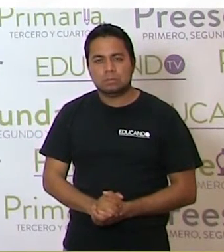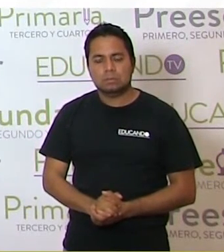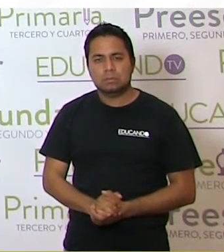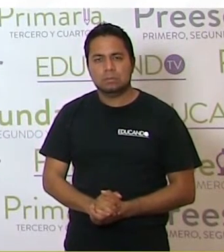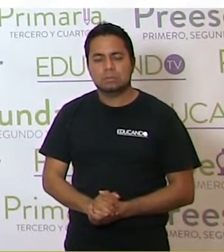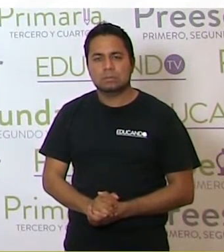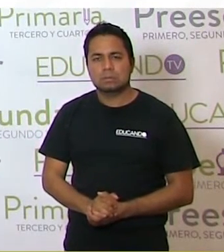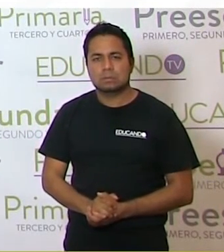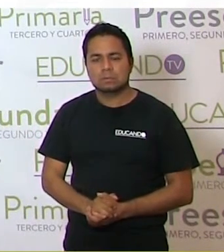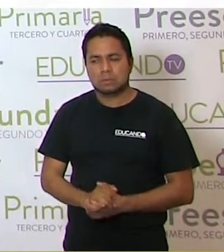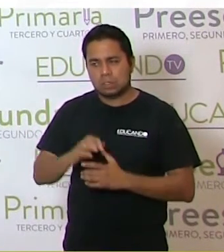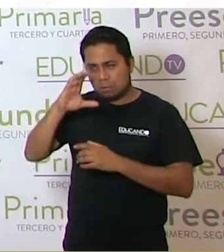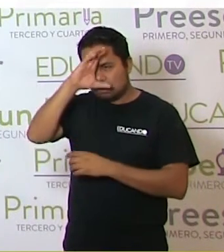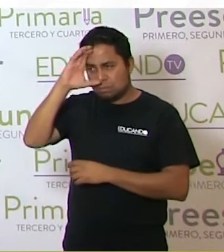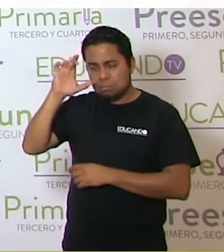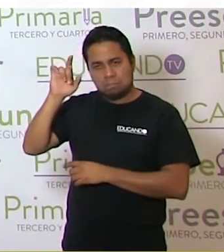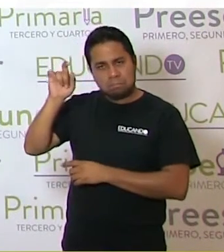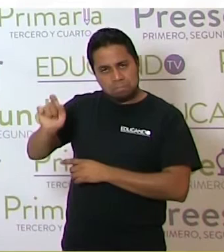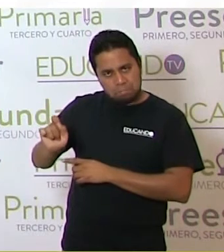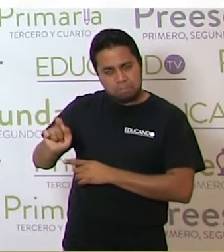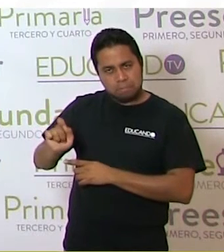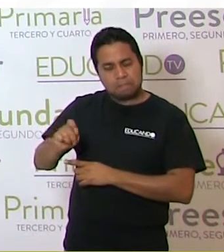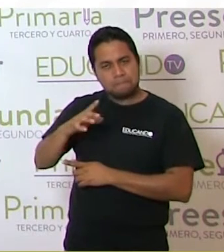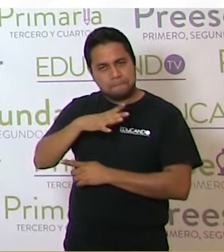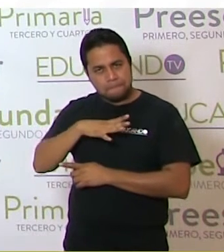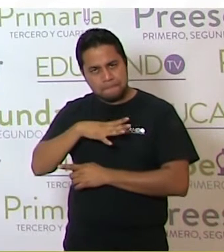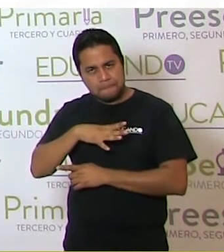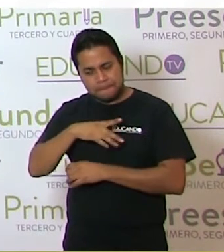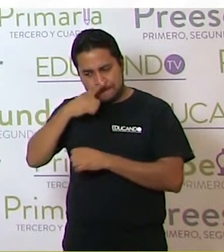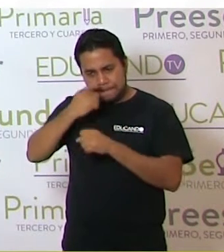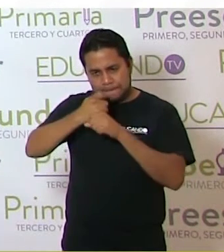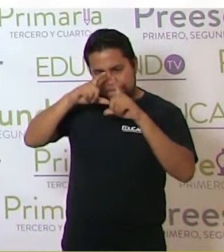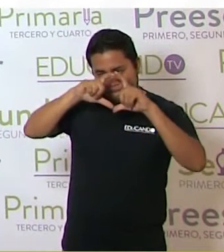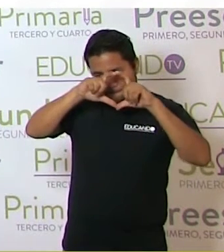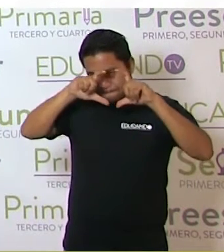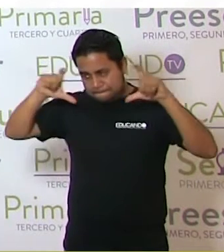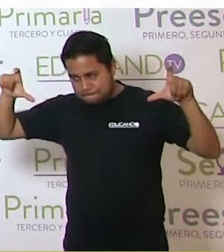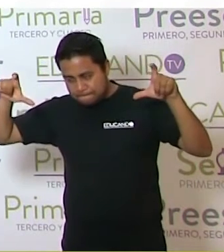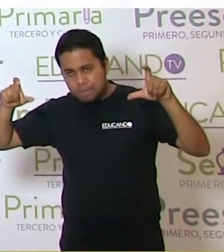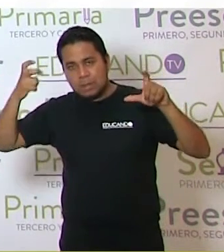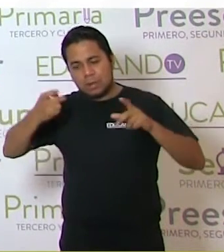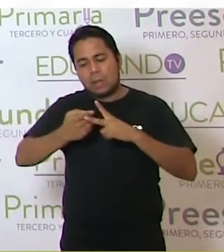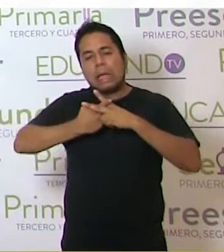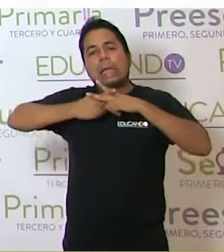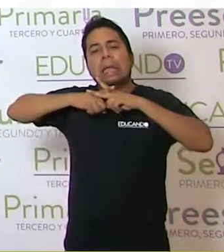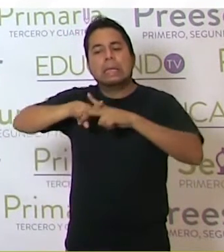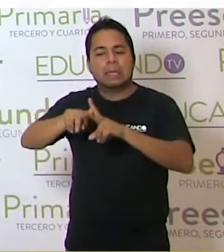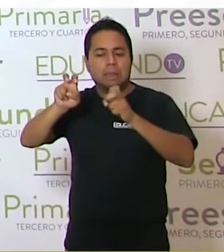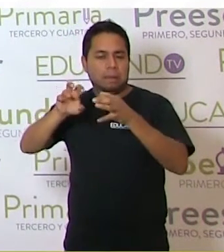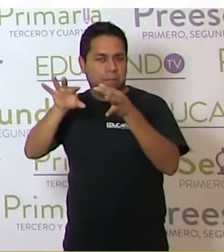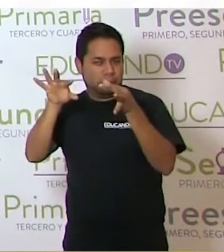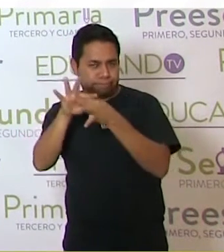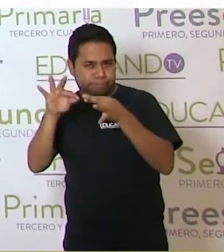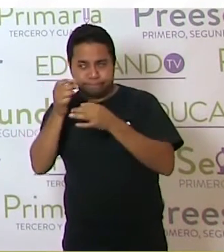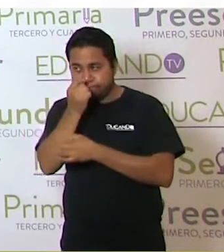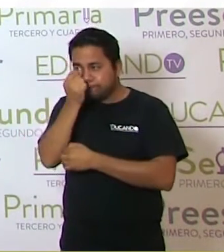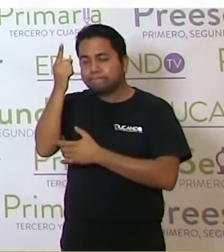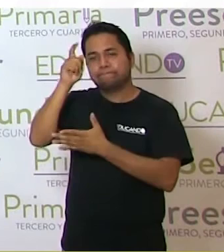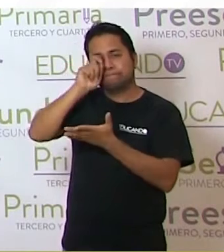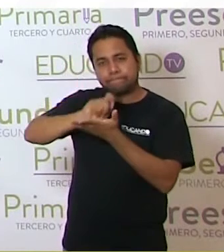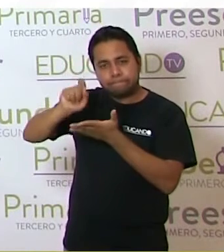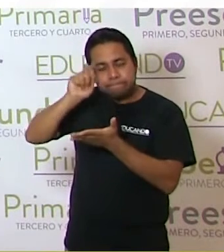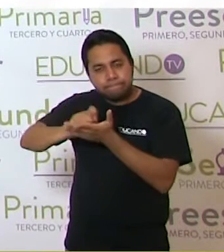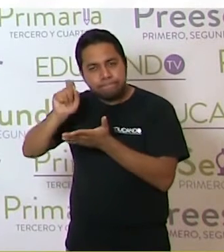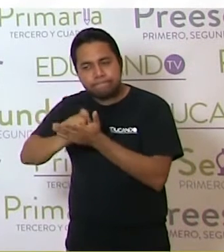en la siguiente imagen vemos que el primer párrafo es la introducción al tema el autor ya no son tres